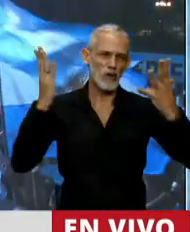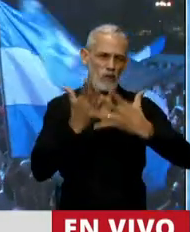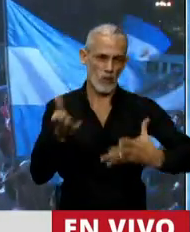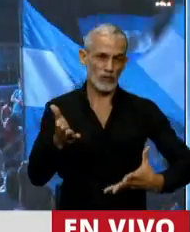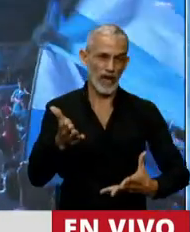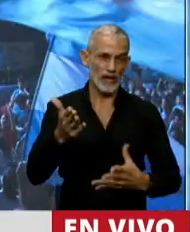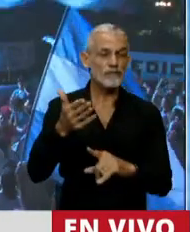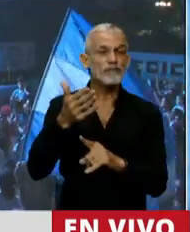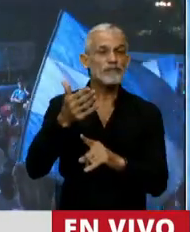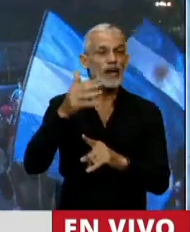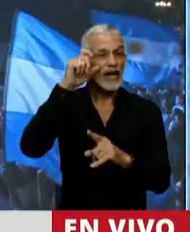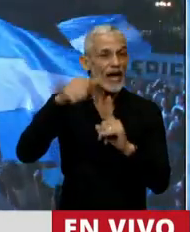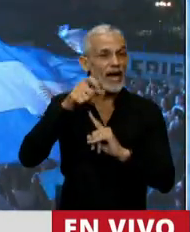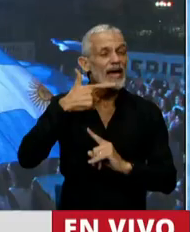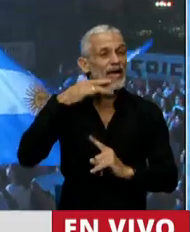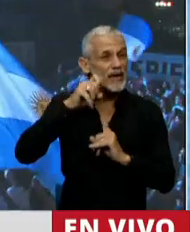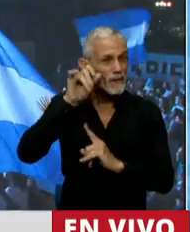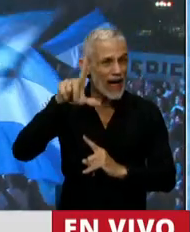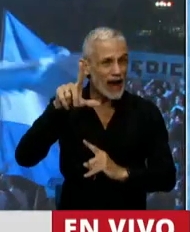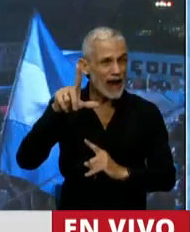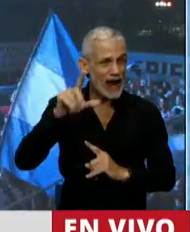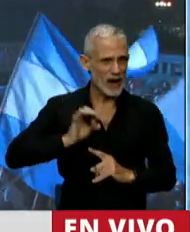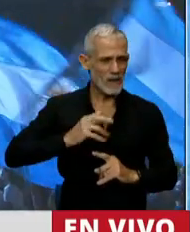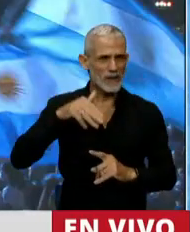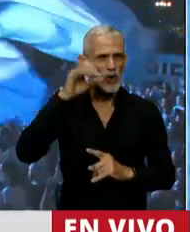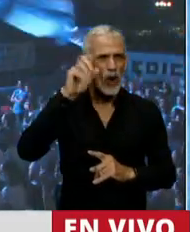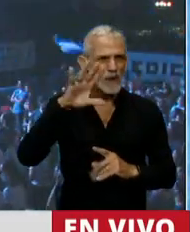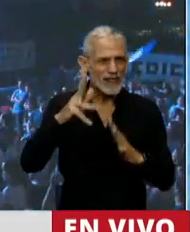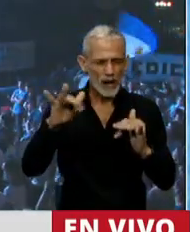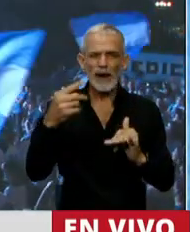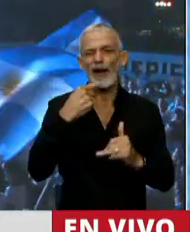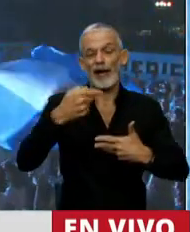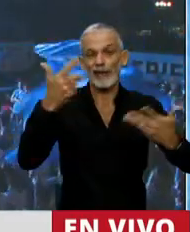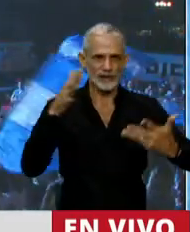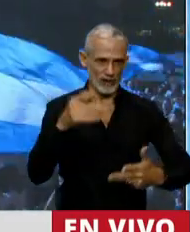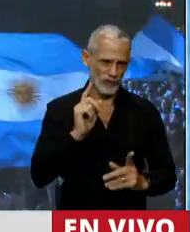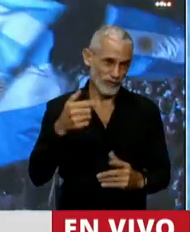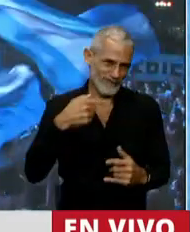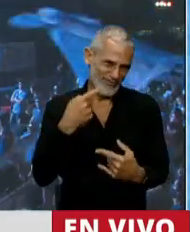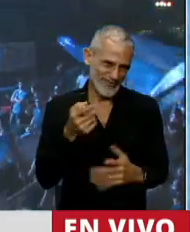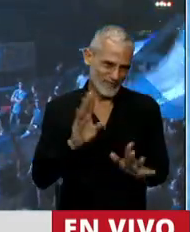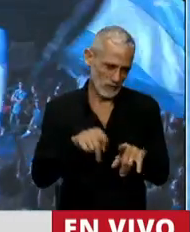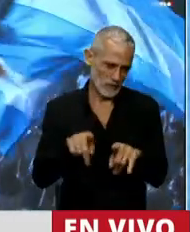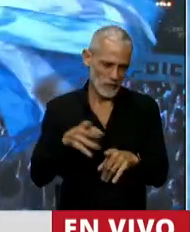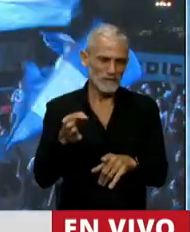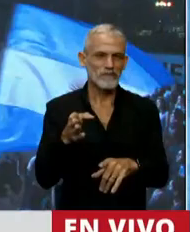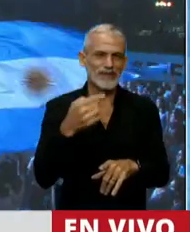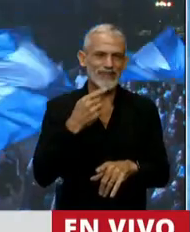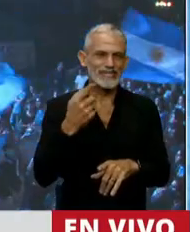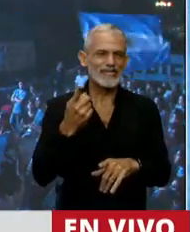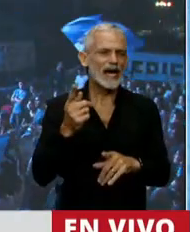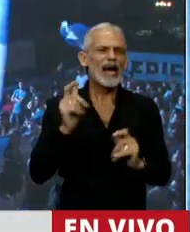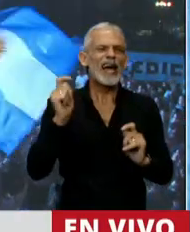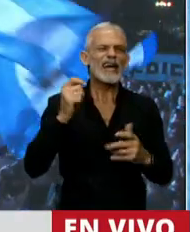saben qué decía? ¿Saben lo que decía Pérez Esquivel? Va, lo sigue diciendo. ¿Saben lo que decía?